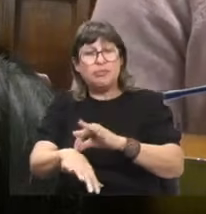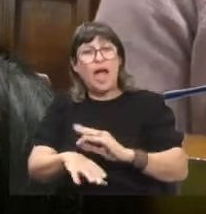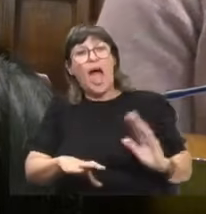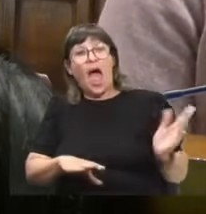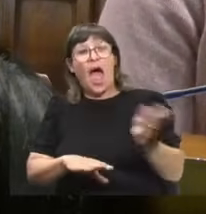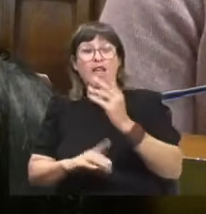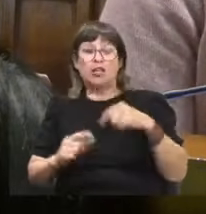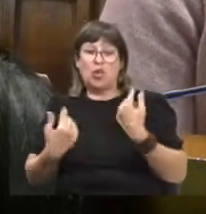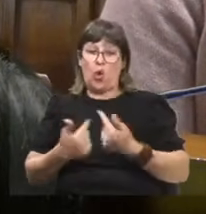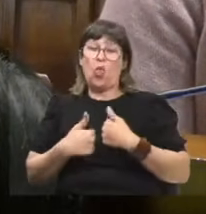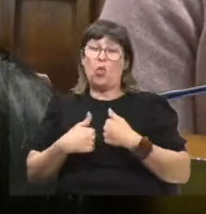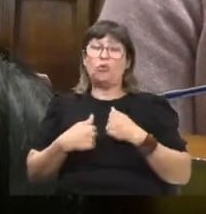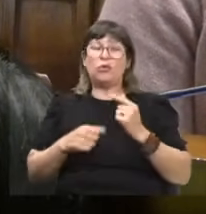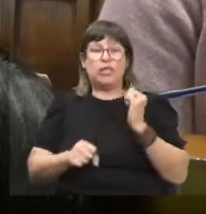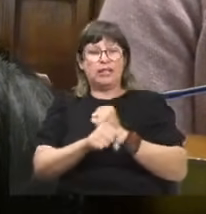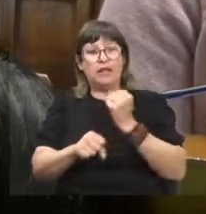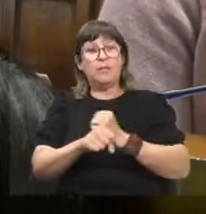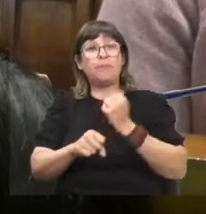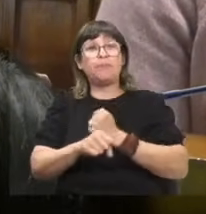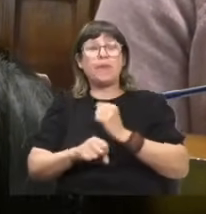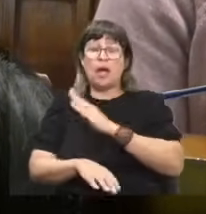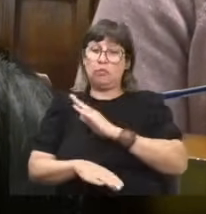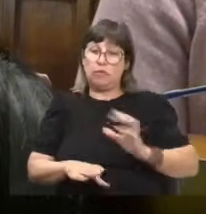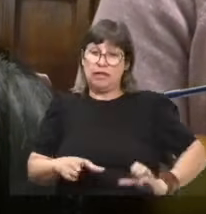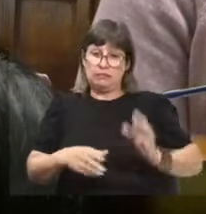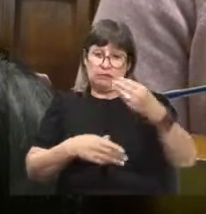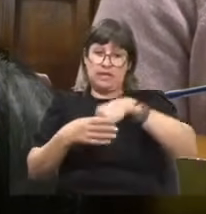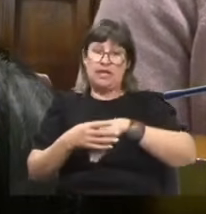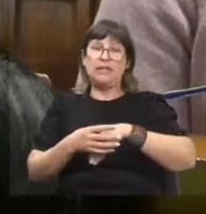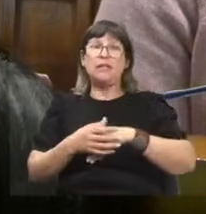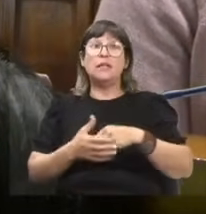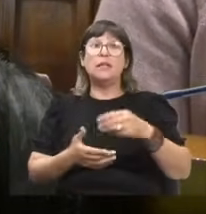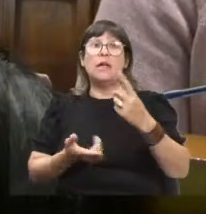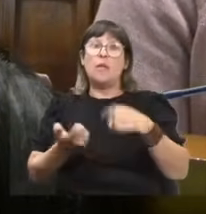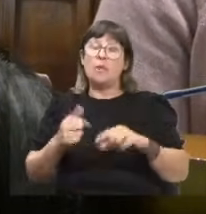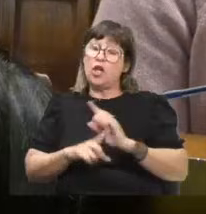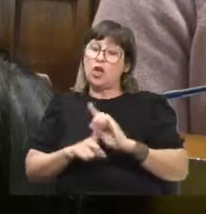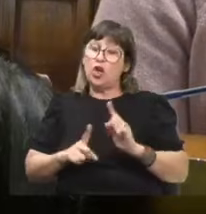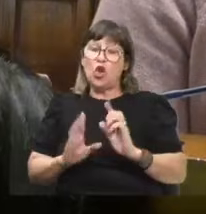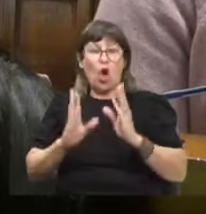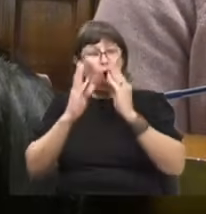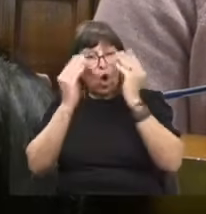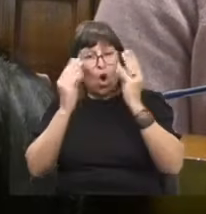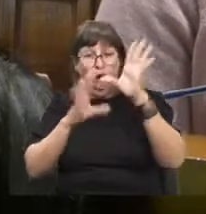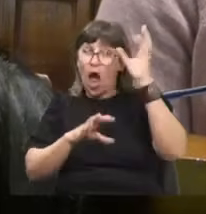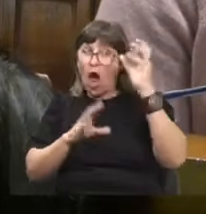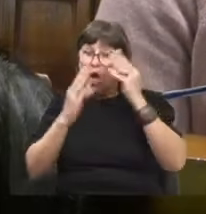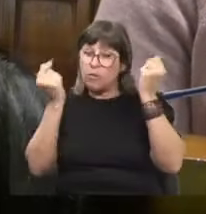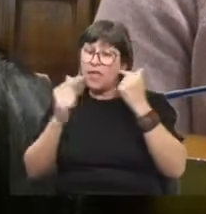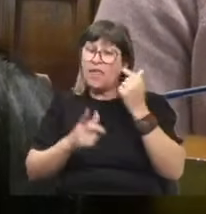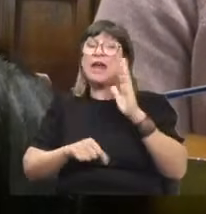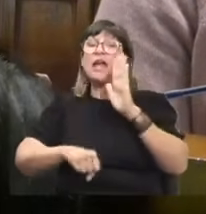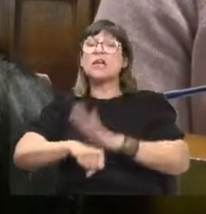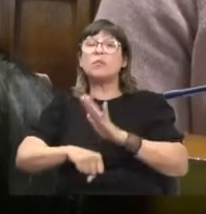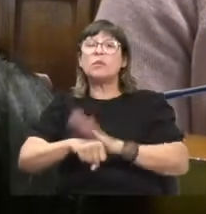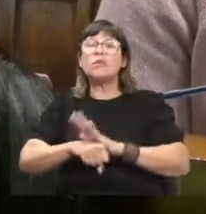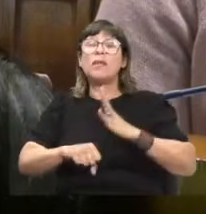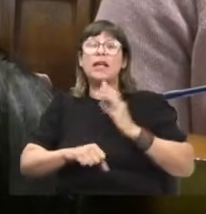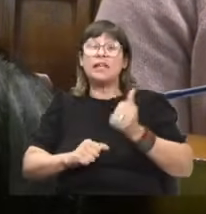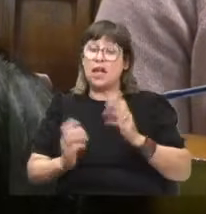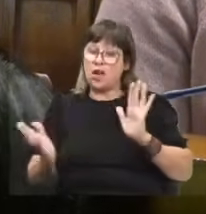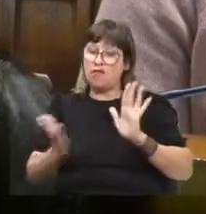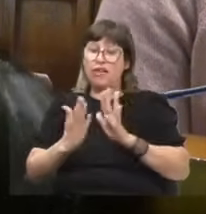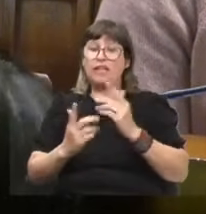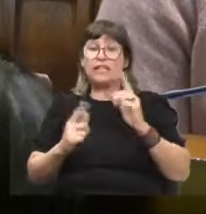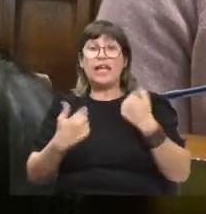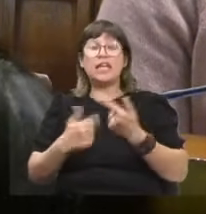nos desempeñamos en el Estado, sin olvidar la responsabilidad que tenemos frente a quienes nos colocaron